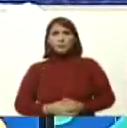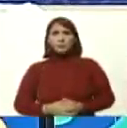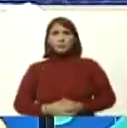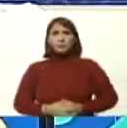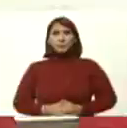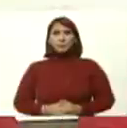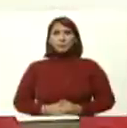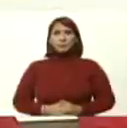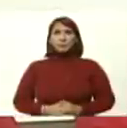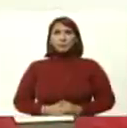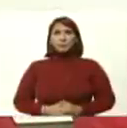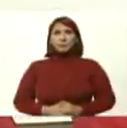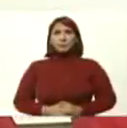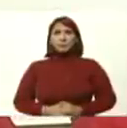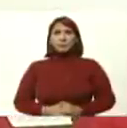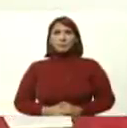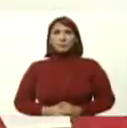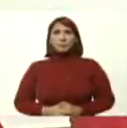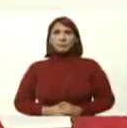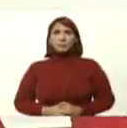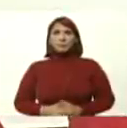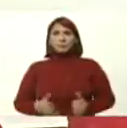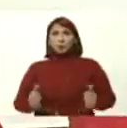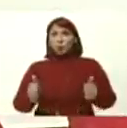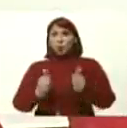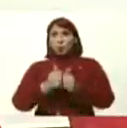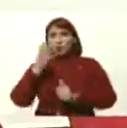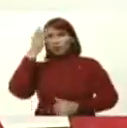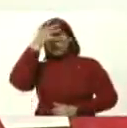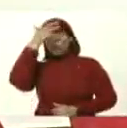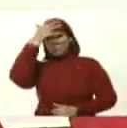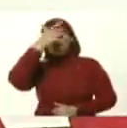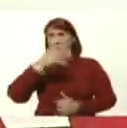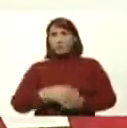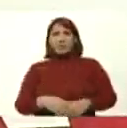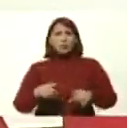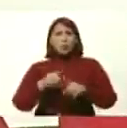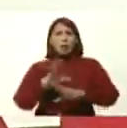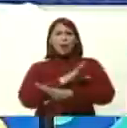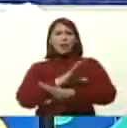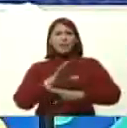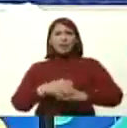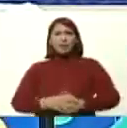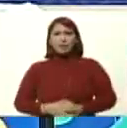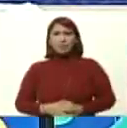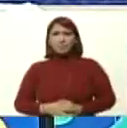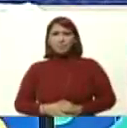presente. Con su peinado tipo Carlos Gardel, Carlos Sierra.